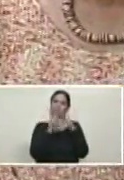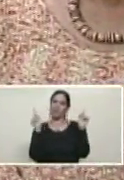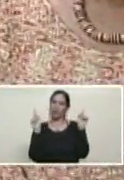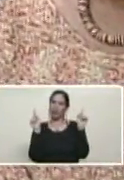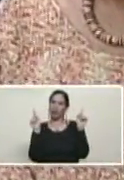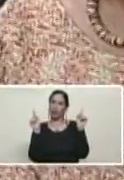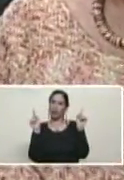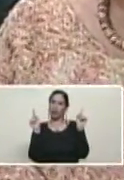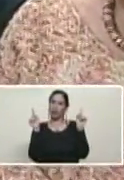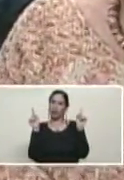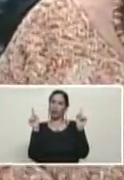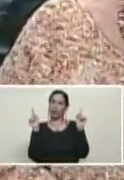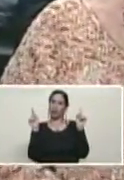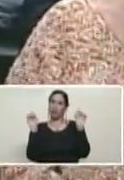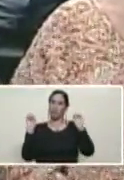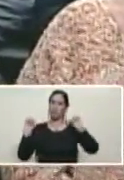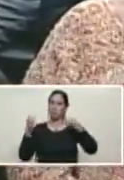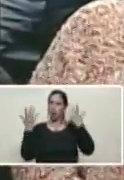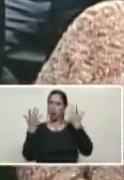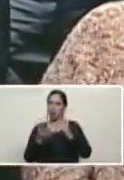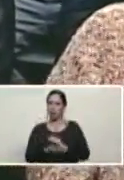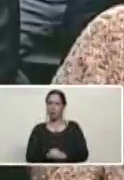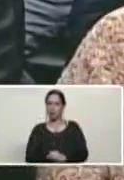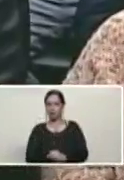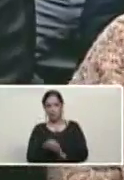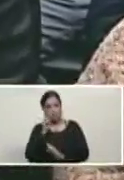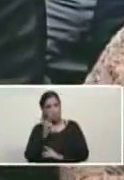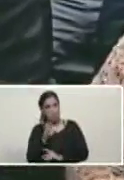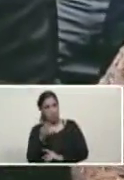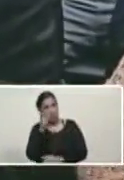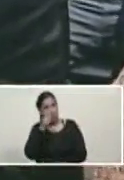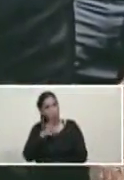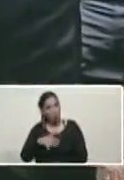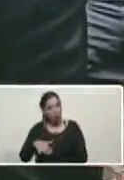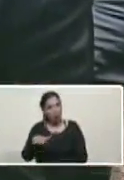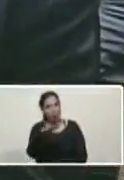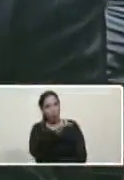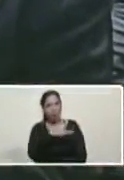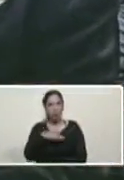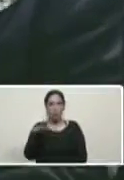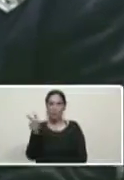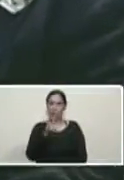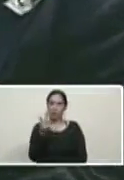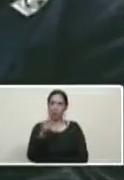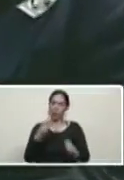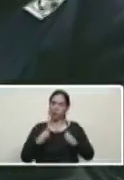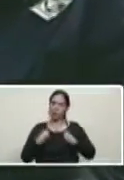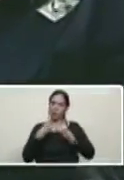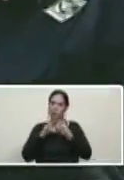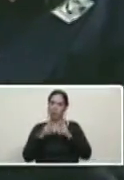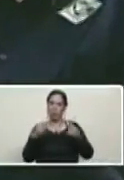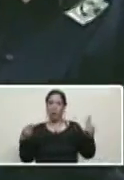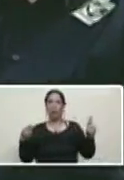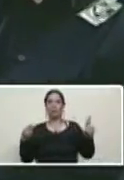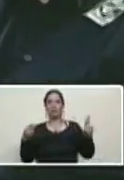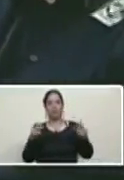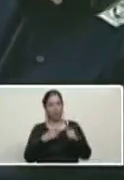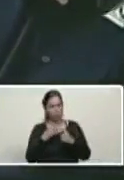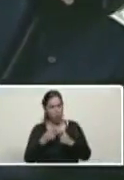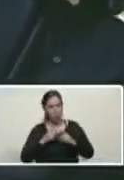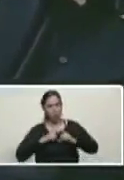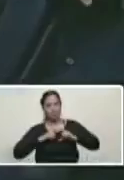mágico. Mágico, cuando ven al pueblo de Venezuela viviendo en paz y en libertad, se enamoran de nuestro país y se